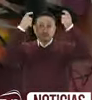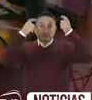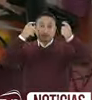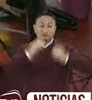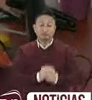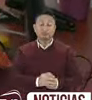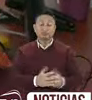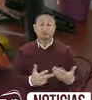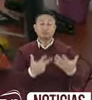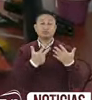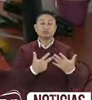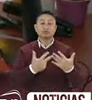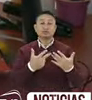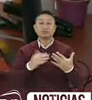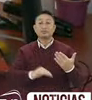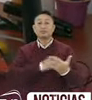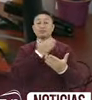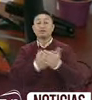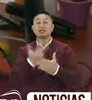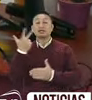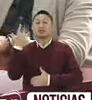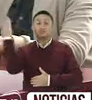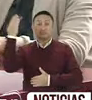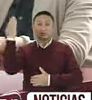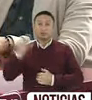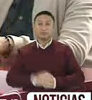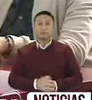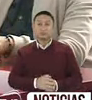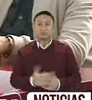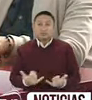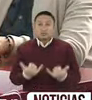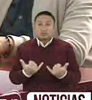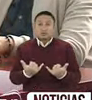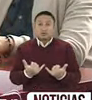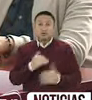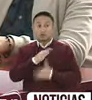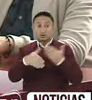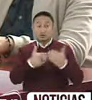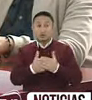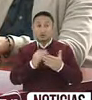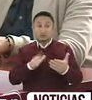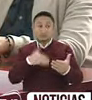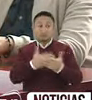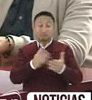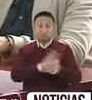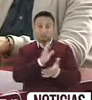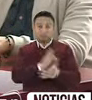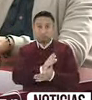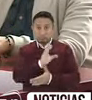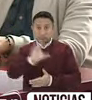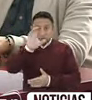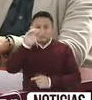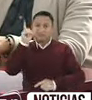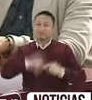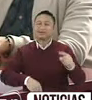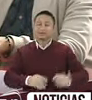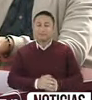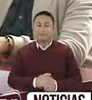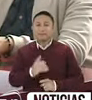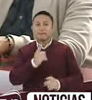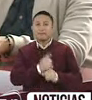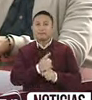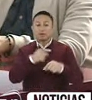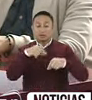desde octavo año de básica hasta tercero de bachillerato. Hoy por hoy no todo el mundo puede acercarse a una unidad educativa, y por eso tenemos